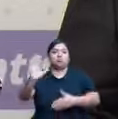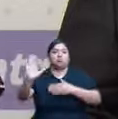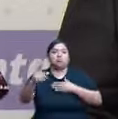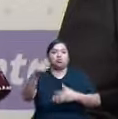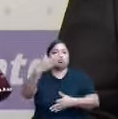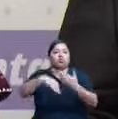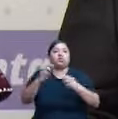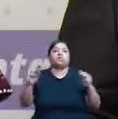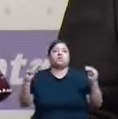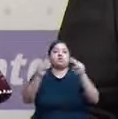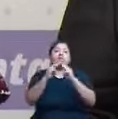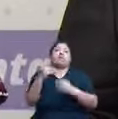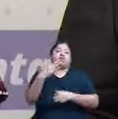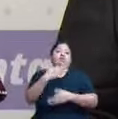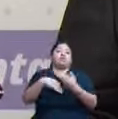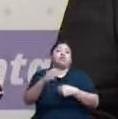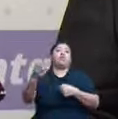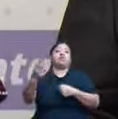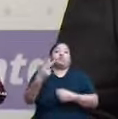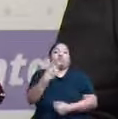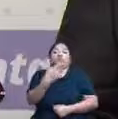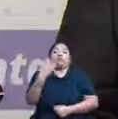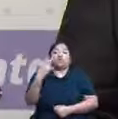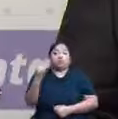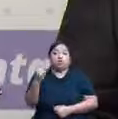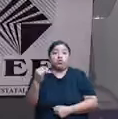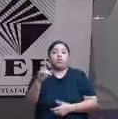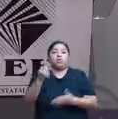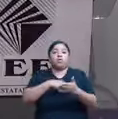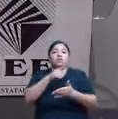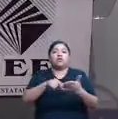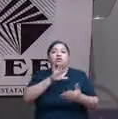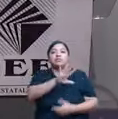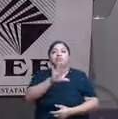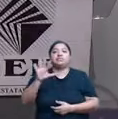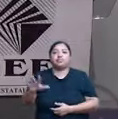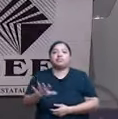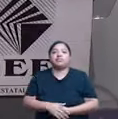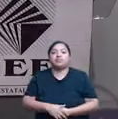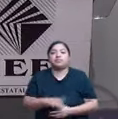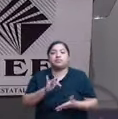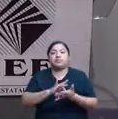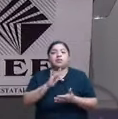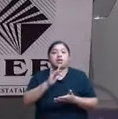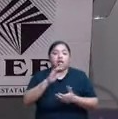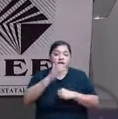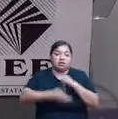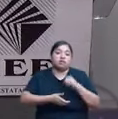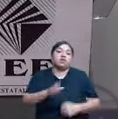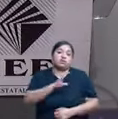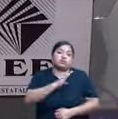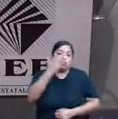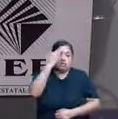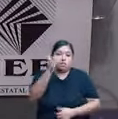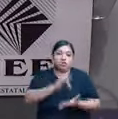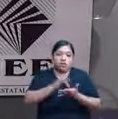Mixquiahuala. Este 2 de junio, todos a votar. 5 de 5. Candidata, ha terminado su tiempo. Muchas gracias por su